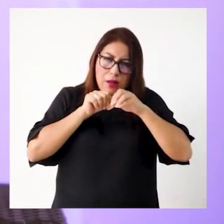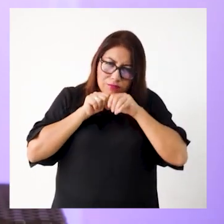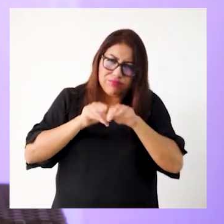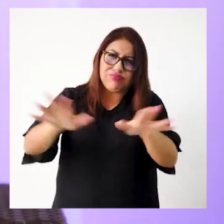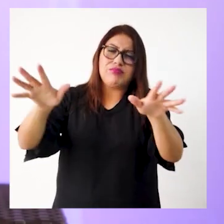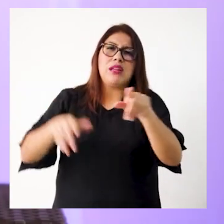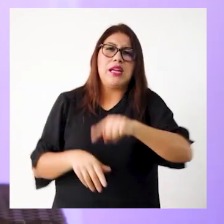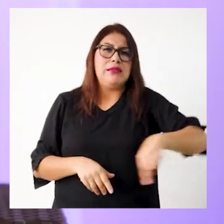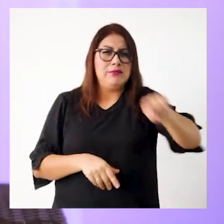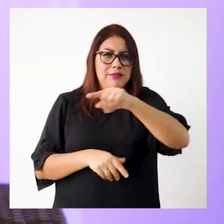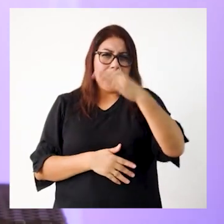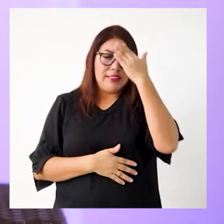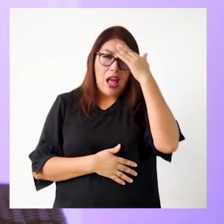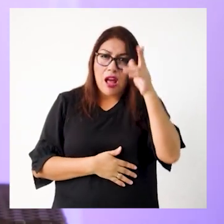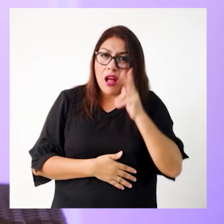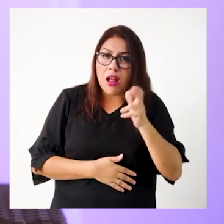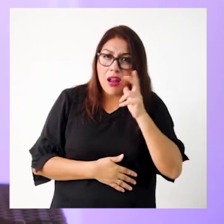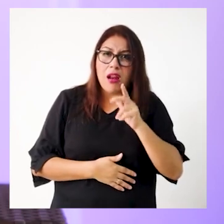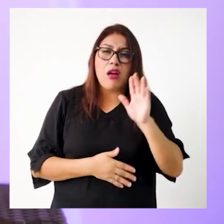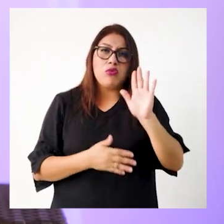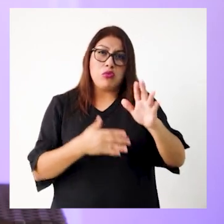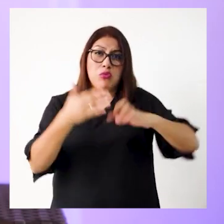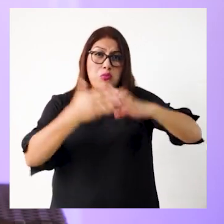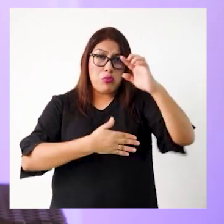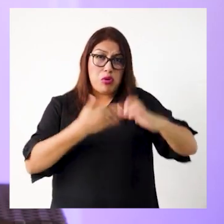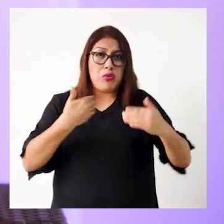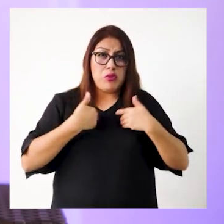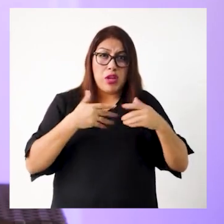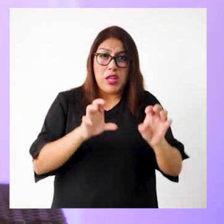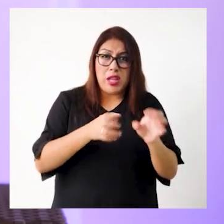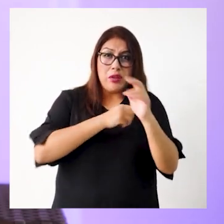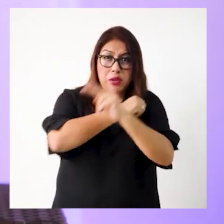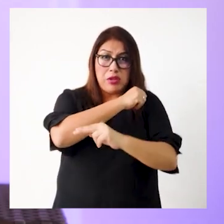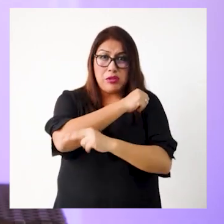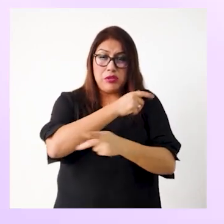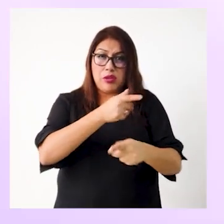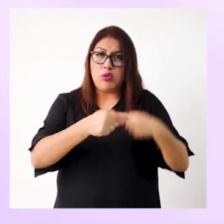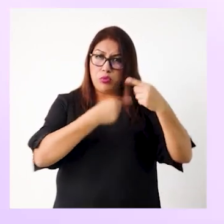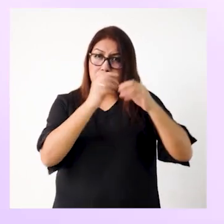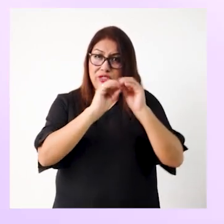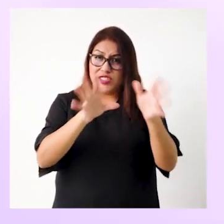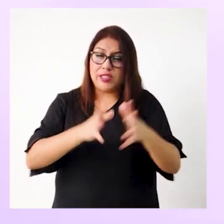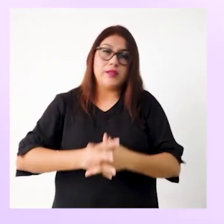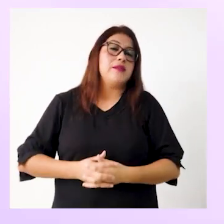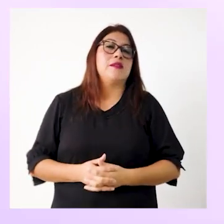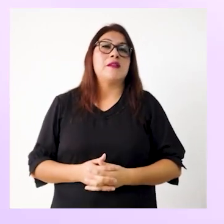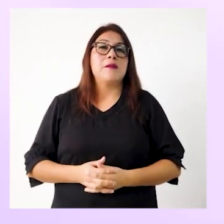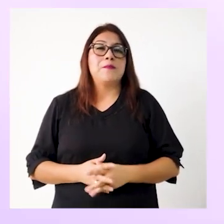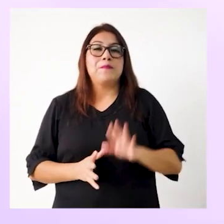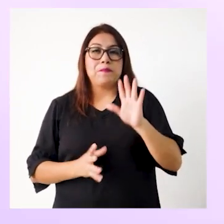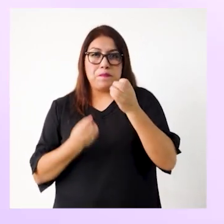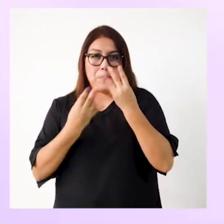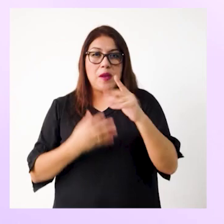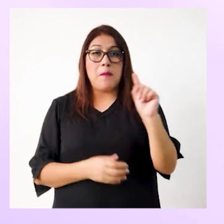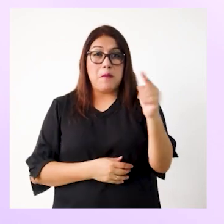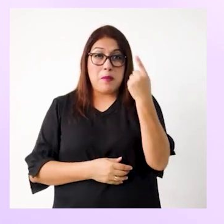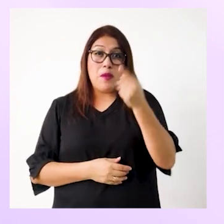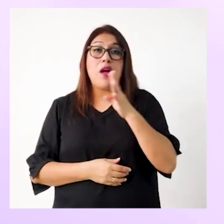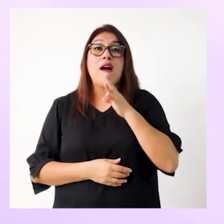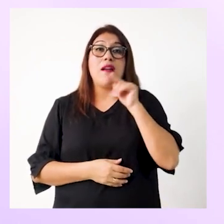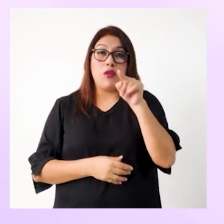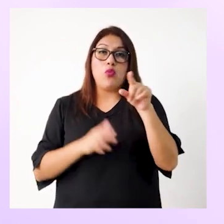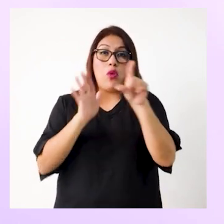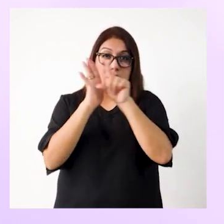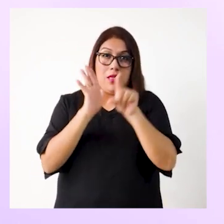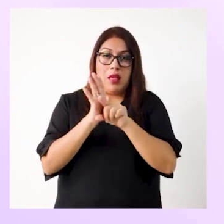todo esto en tus programas que tienes todos los días en Radio Nacional. Bueno, empecemos por lo básico. Tú mencionas las